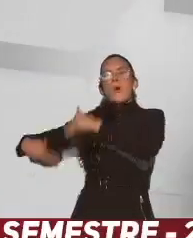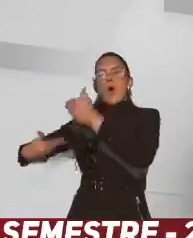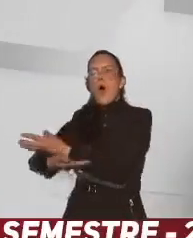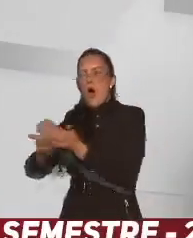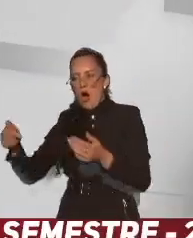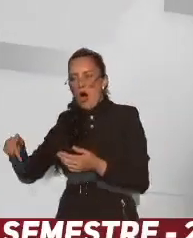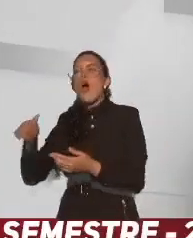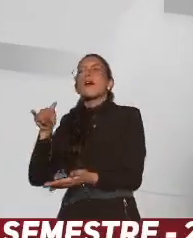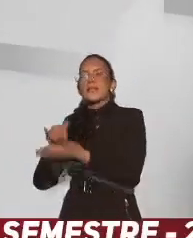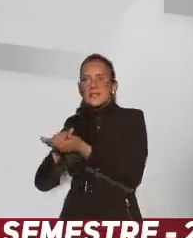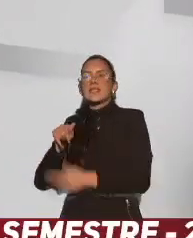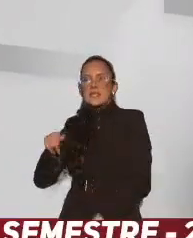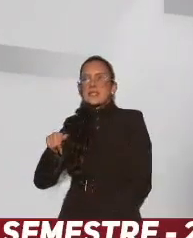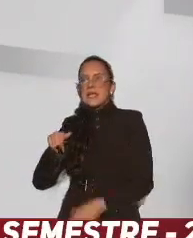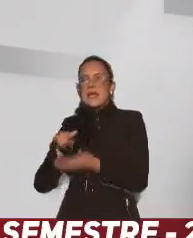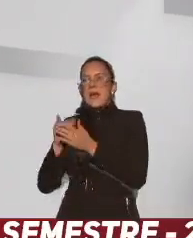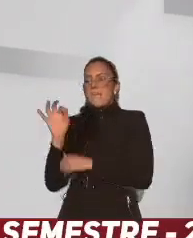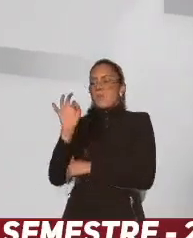presupuestal.